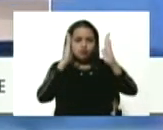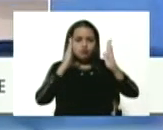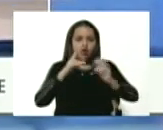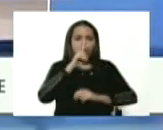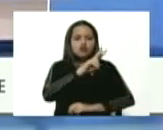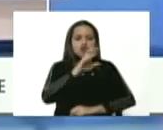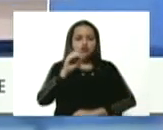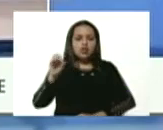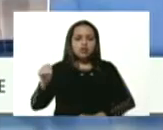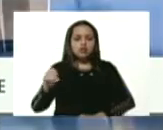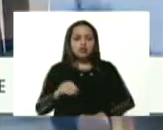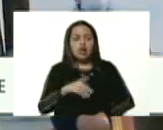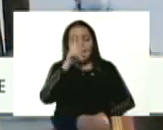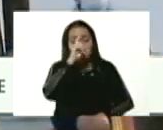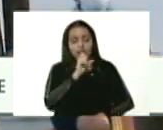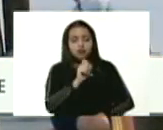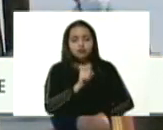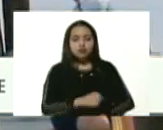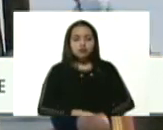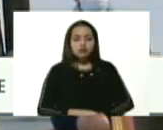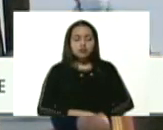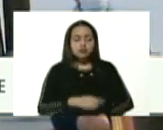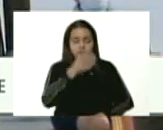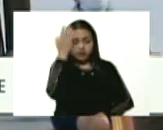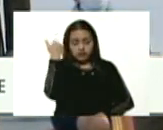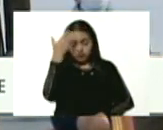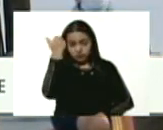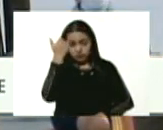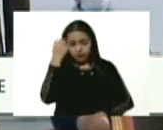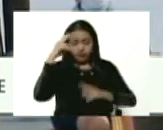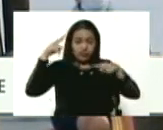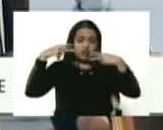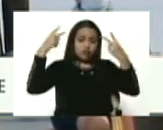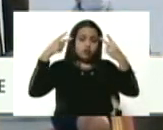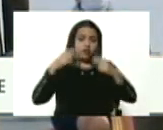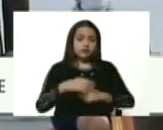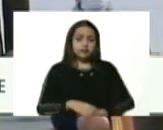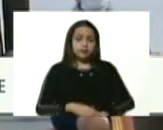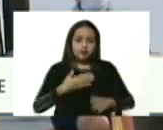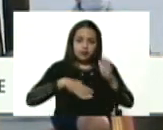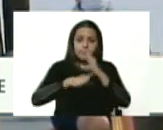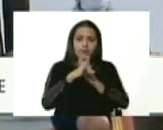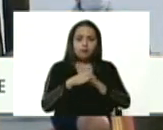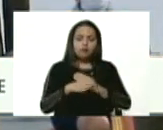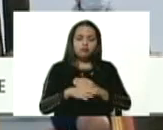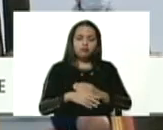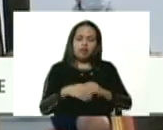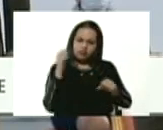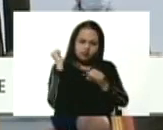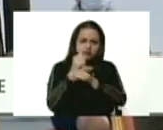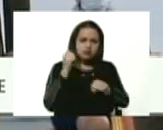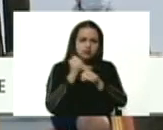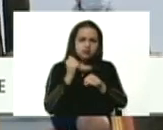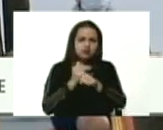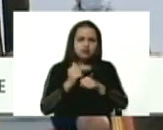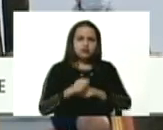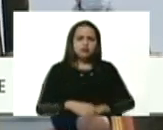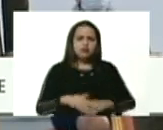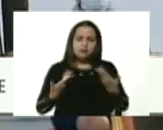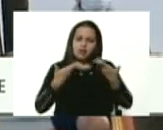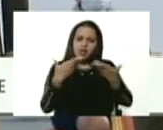200 años de esa victoria. Vamos a prepararnos para dar esas batallas.